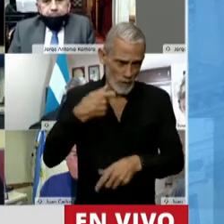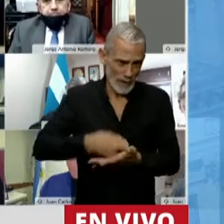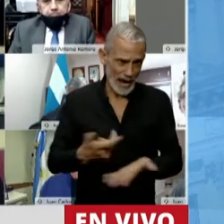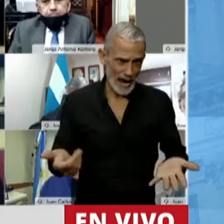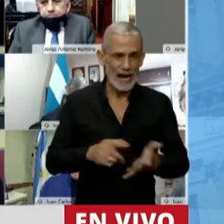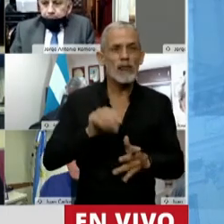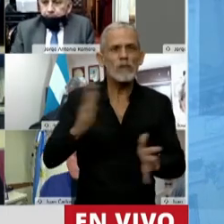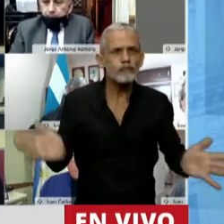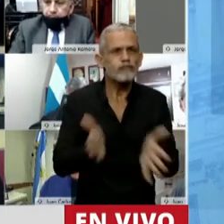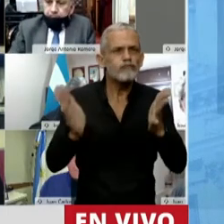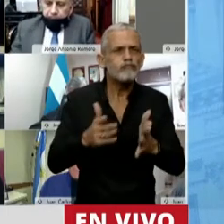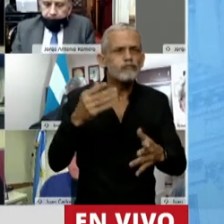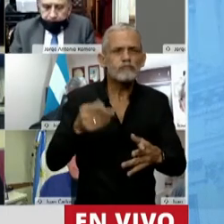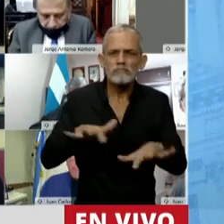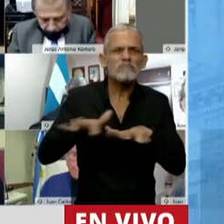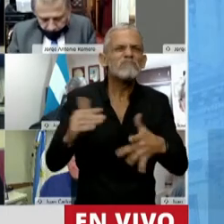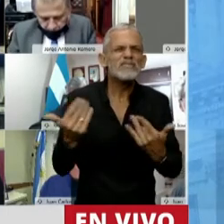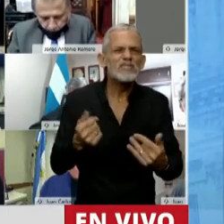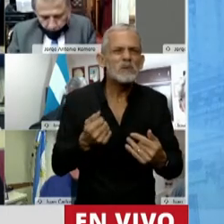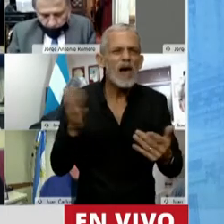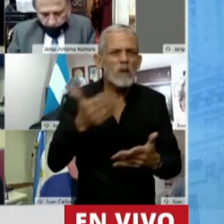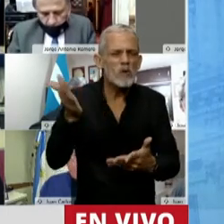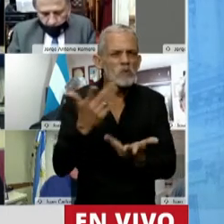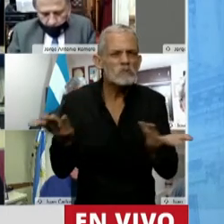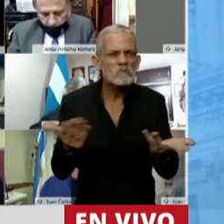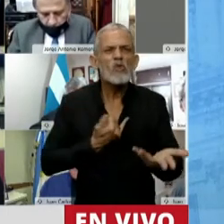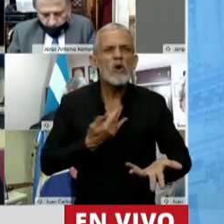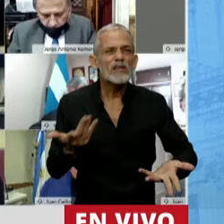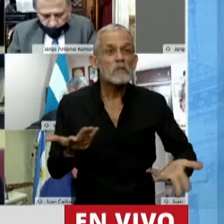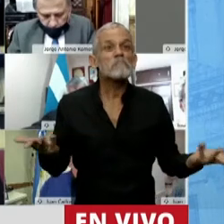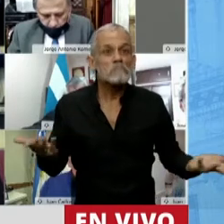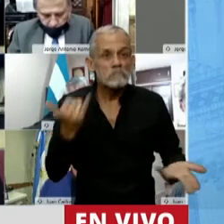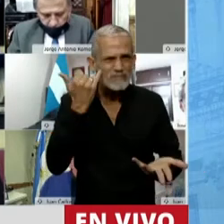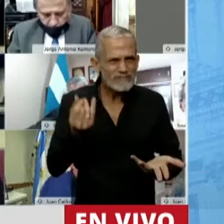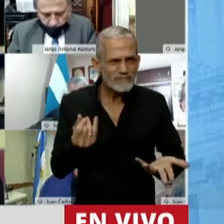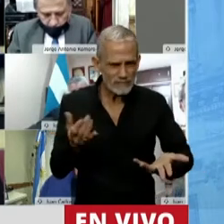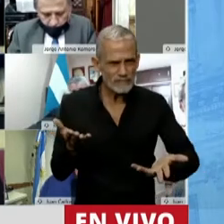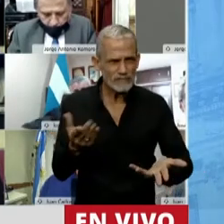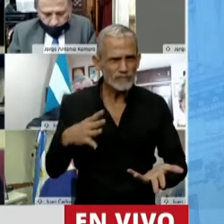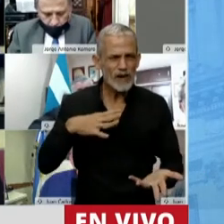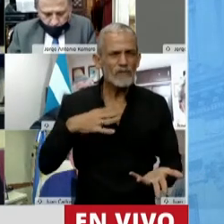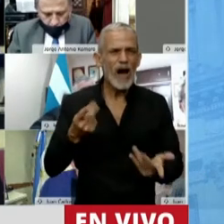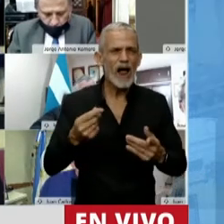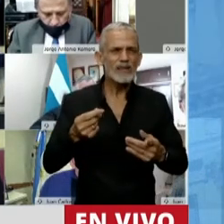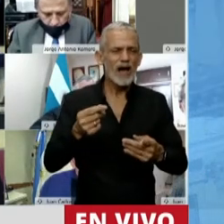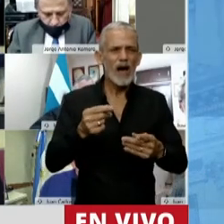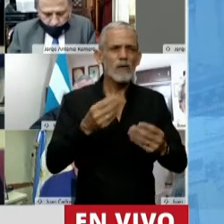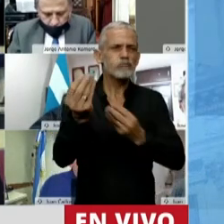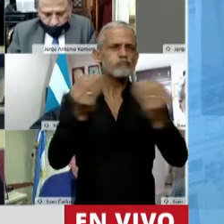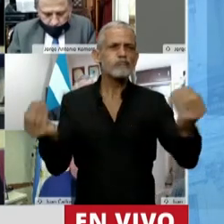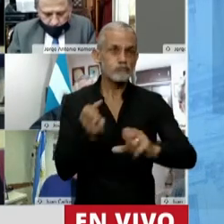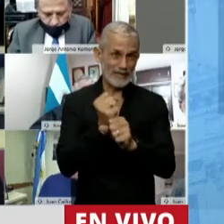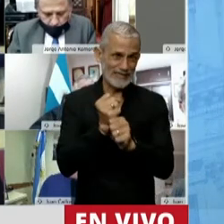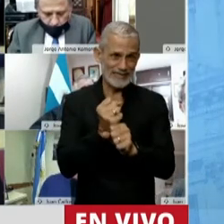luego reactivación productiva, y no vemos la reactivación productiva, sigue sin llegar. De hecho, la brecha del desempleo está